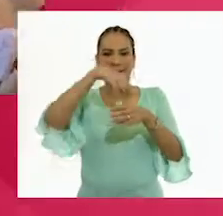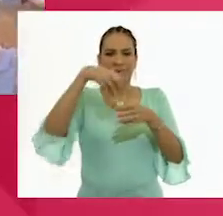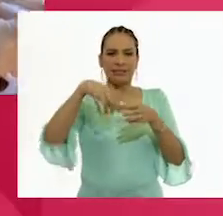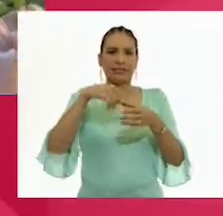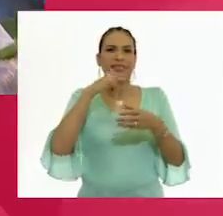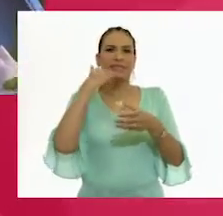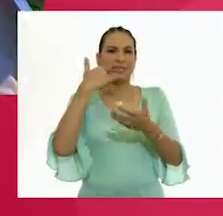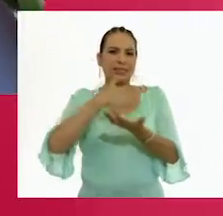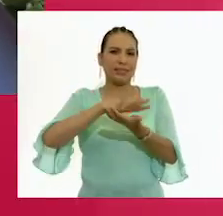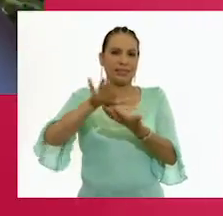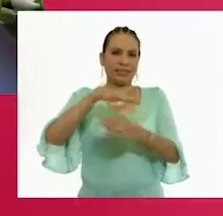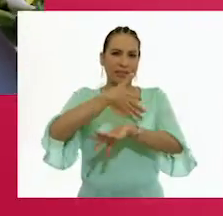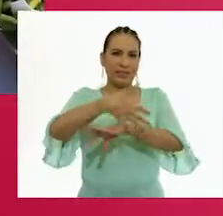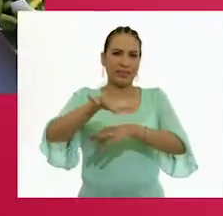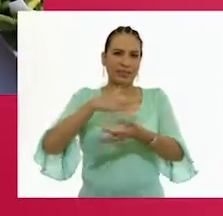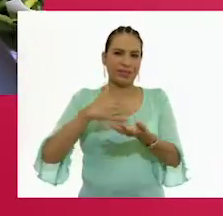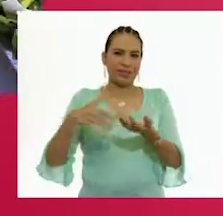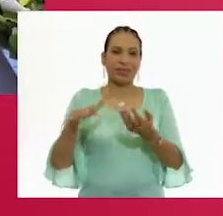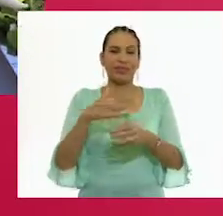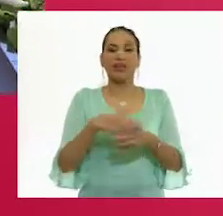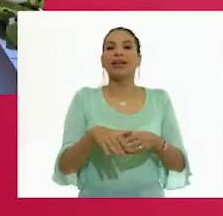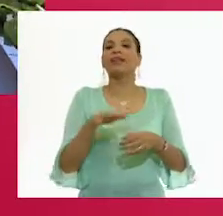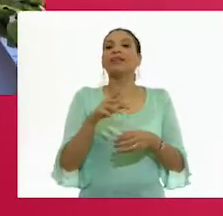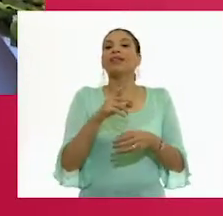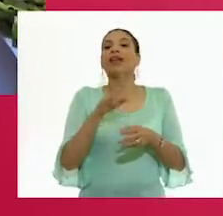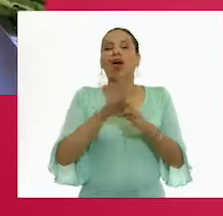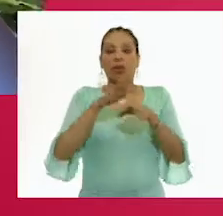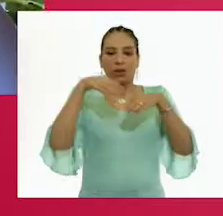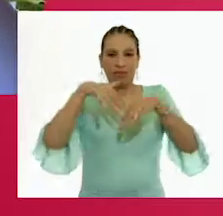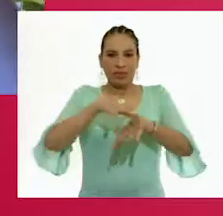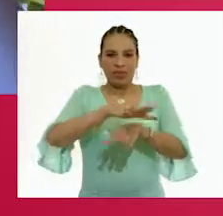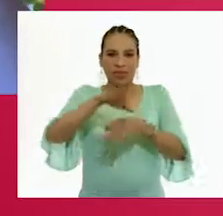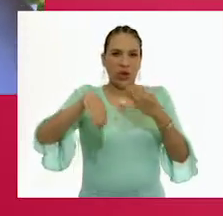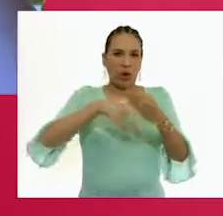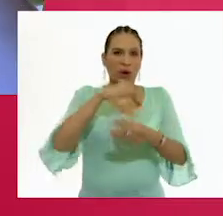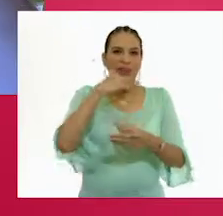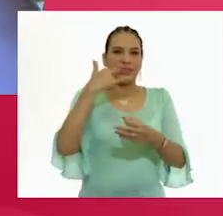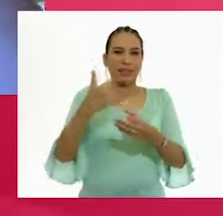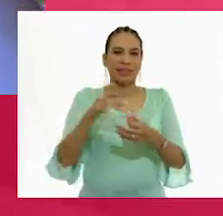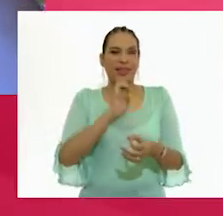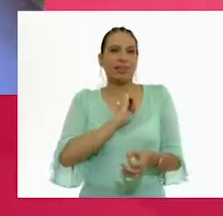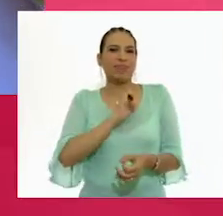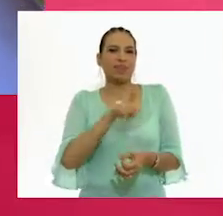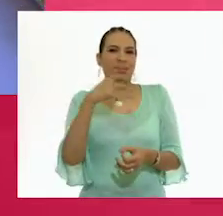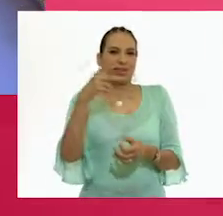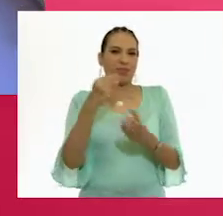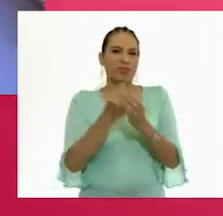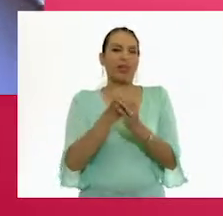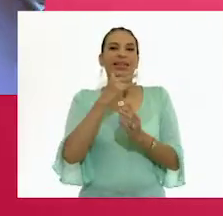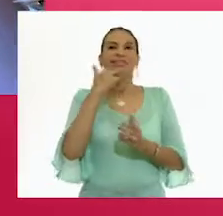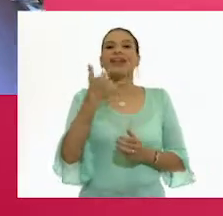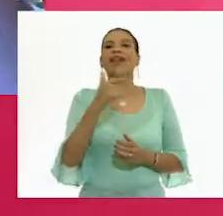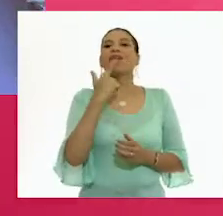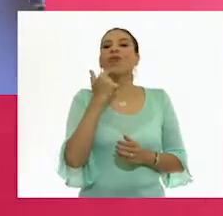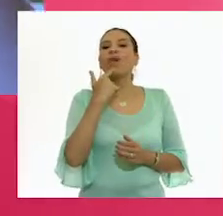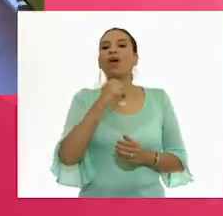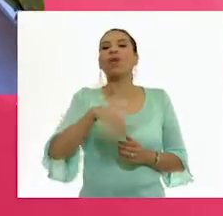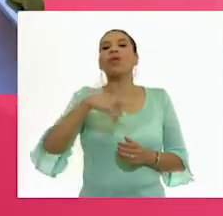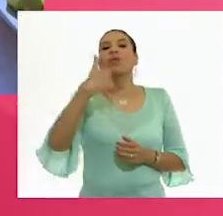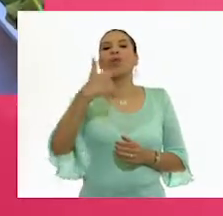enchilarlo. O sea, literalmente se remoja todo en esta salsa secreta especial con guajillo. Ajá, sí, hay que